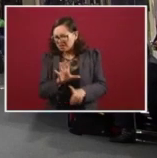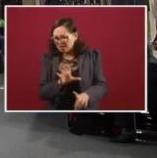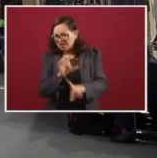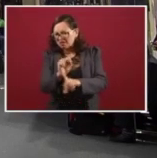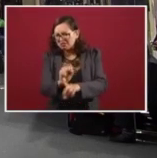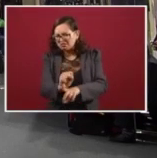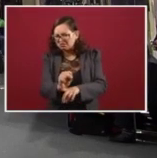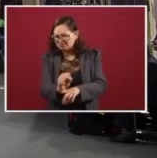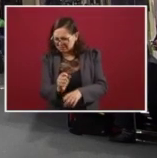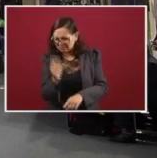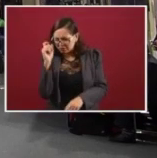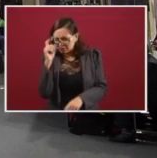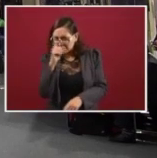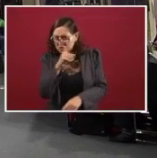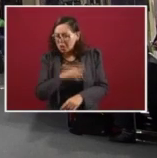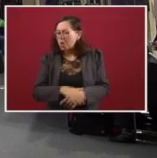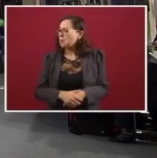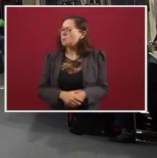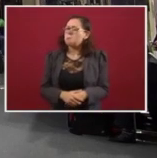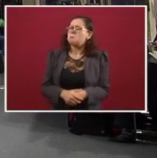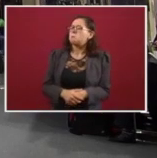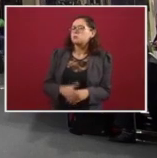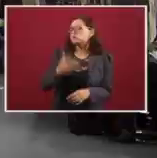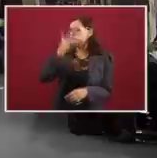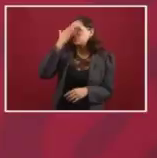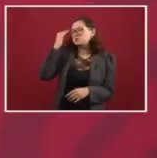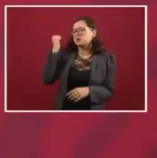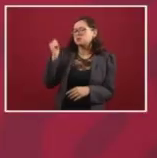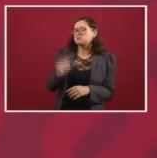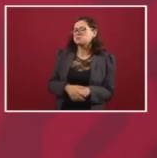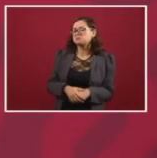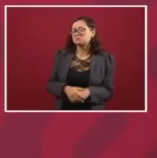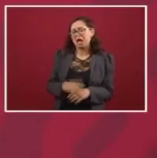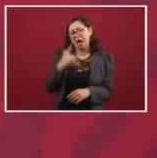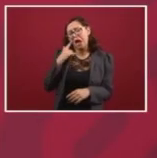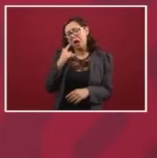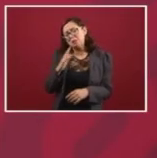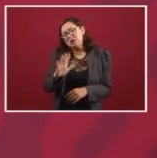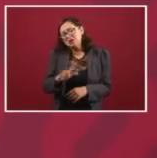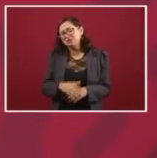No sabemos, no sabemos, vamos a esperar resultados.